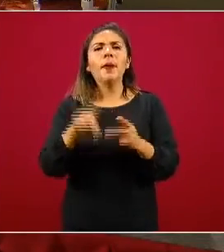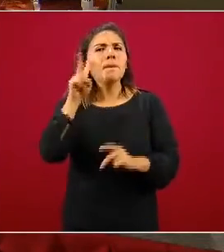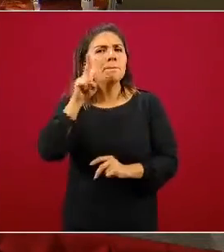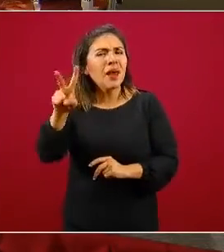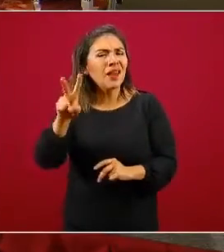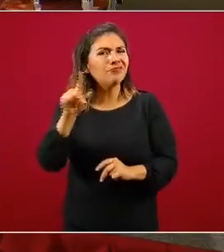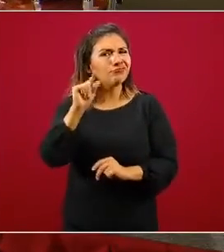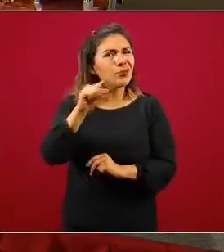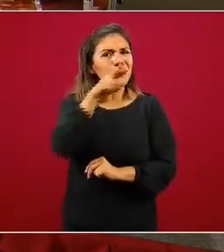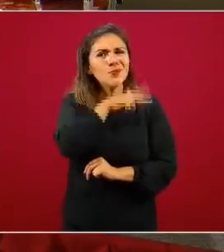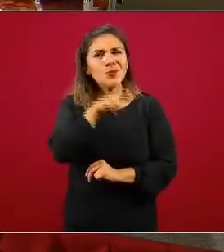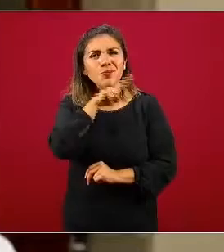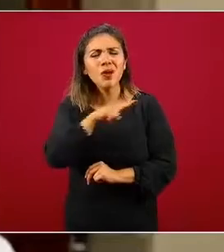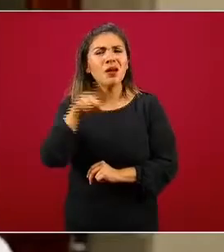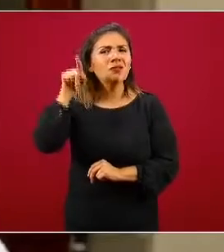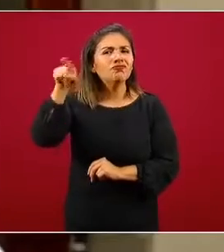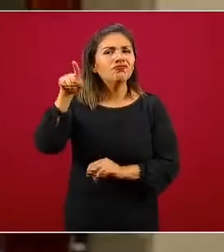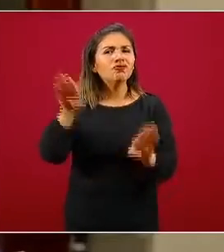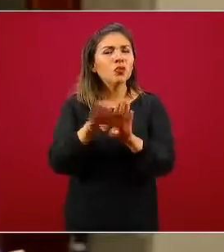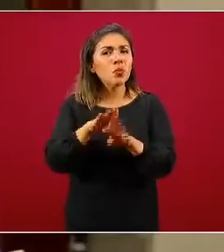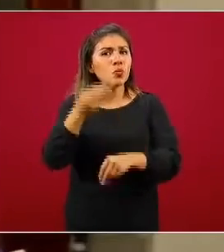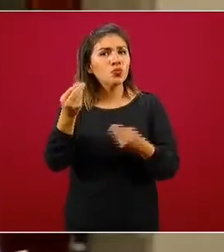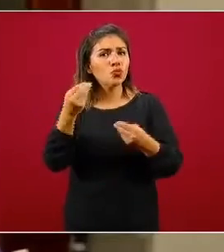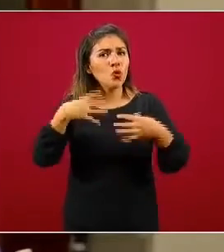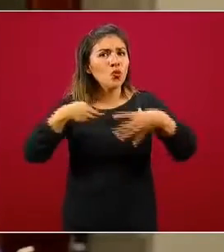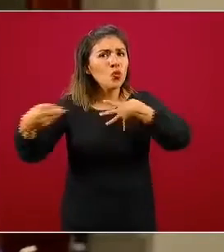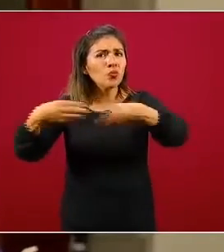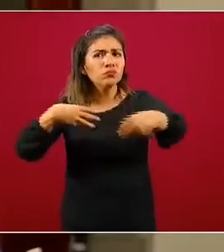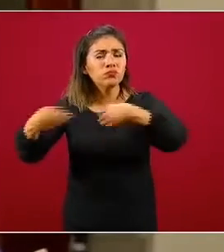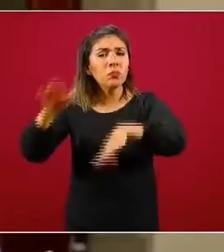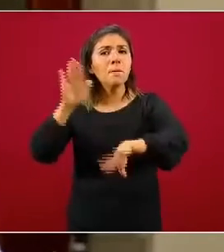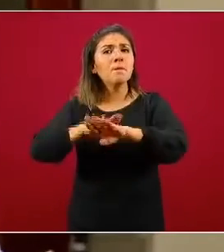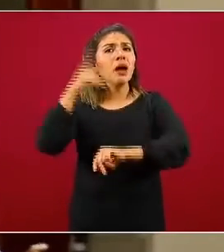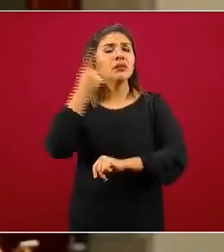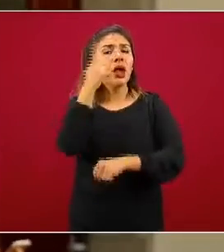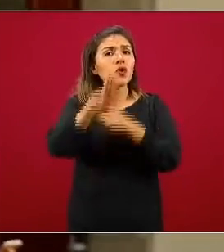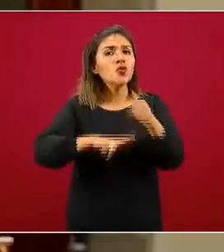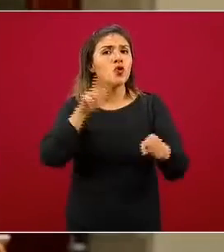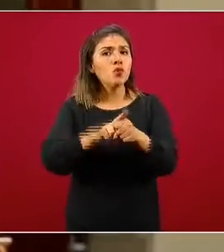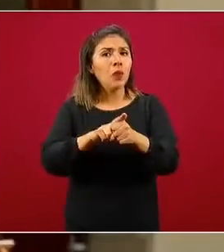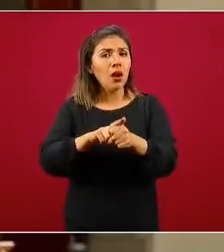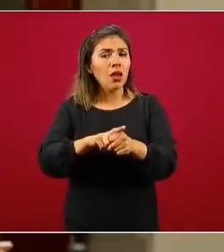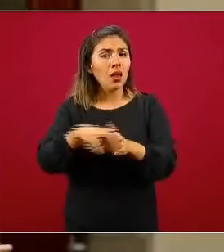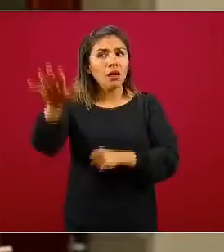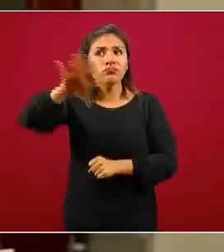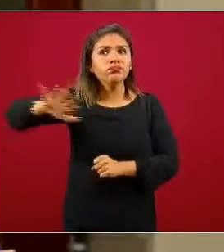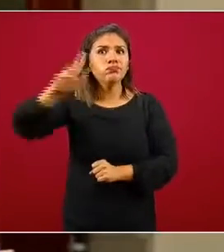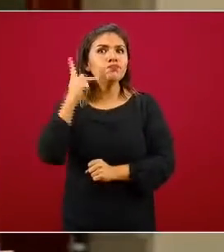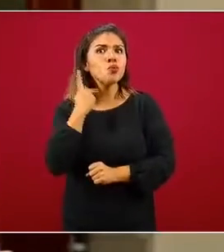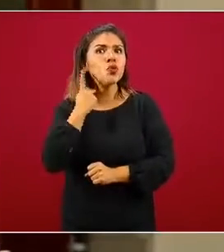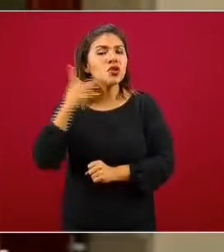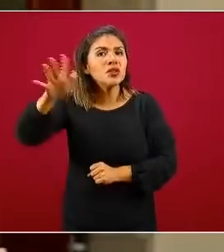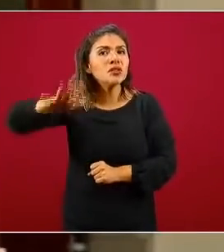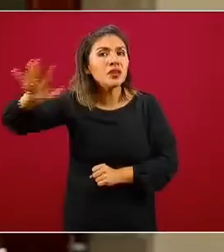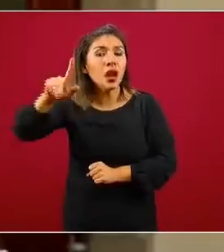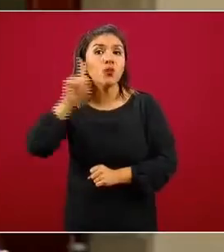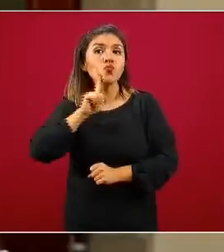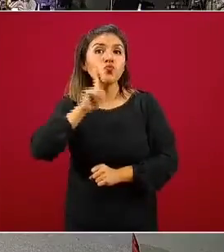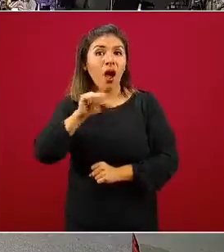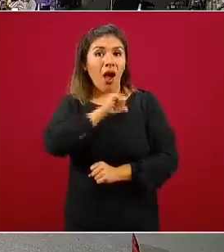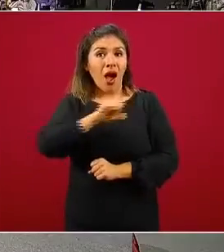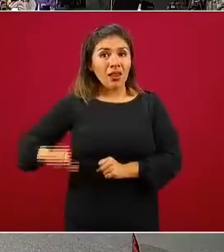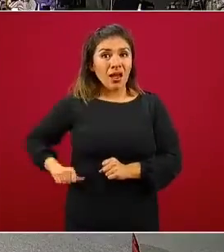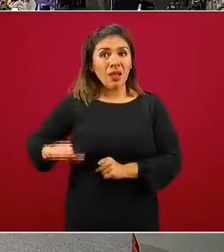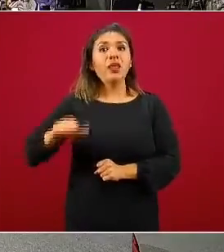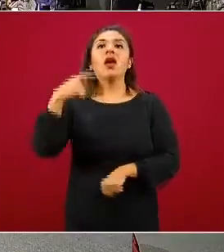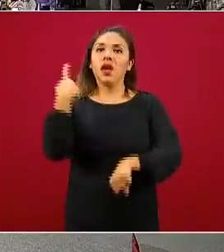con preocupación una tasa de contagio mucho más allá de lo normal en la clase política de nuestro estado. La alcaldesa de Hermosillo está